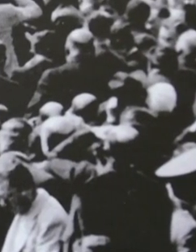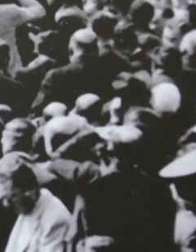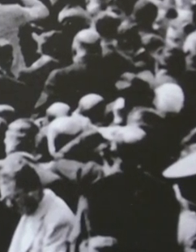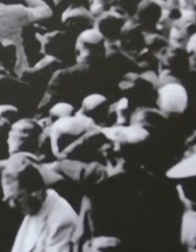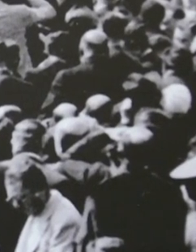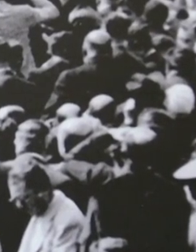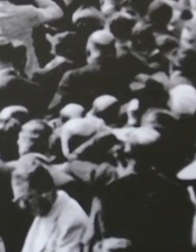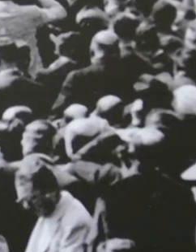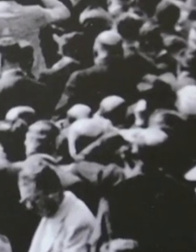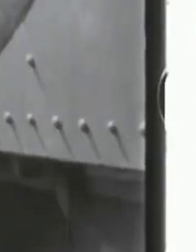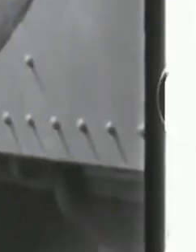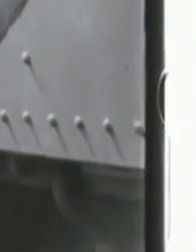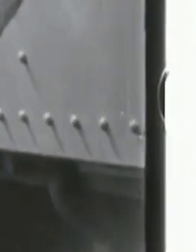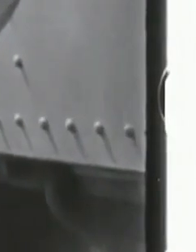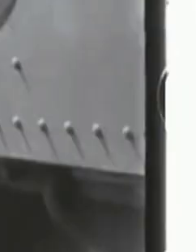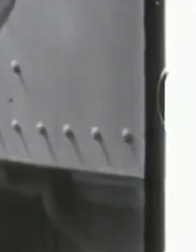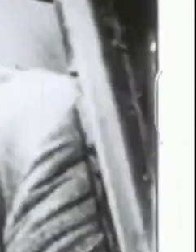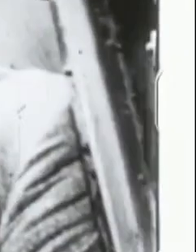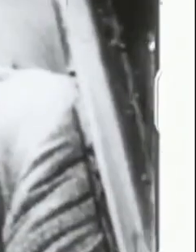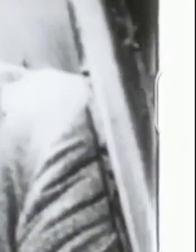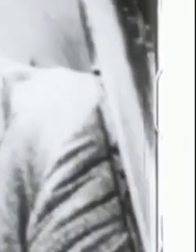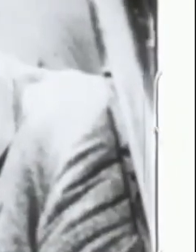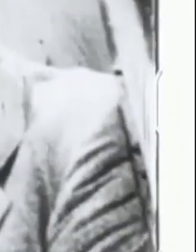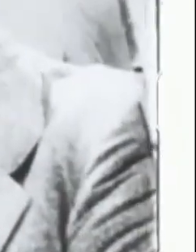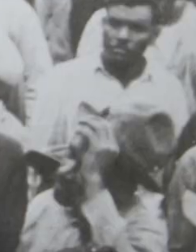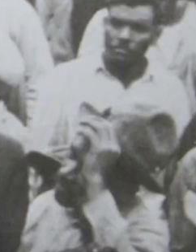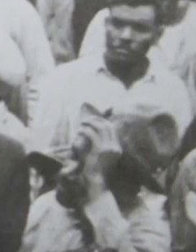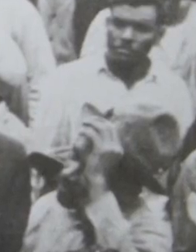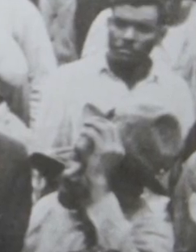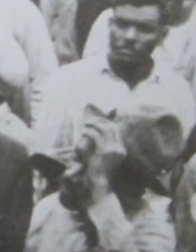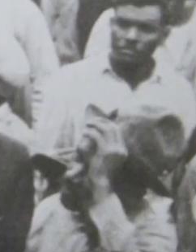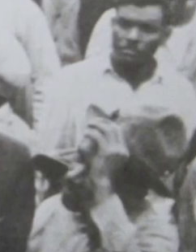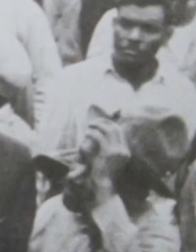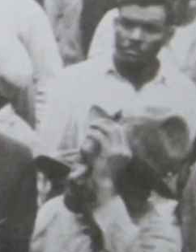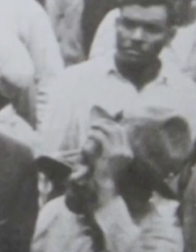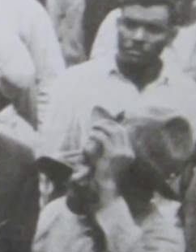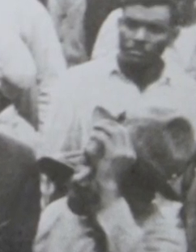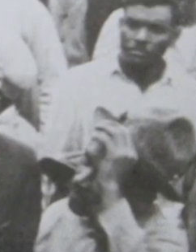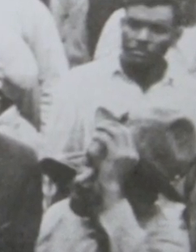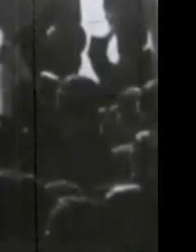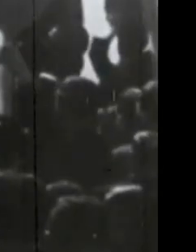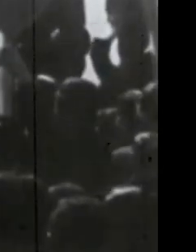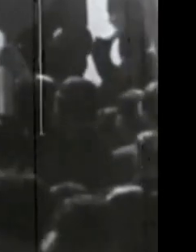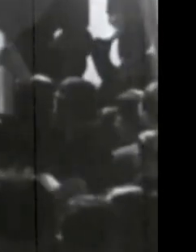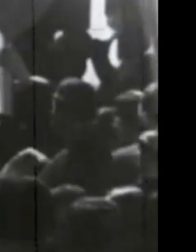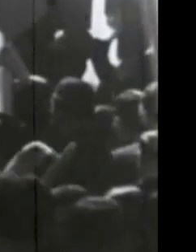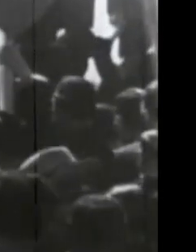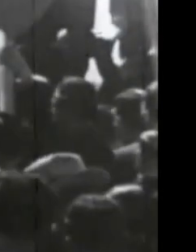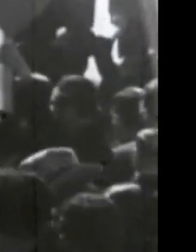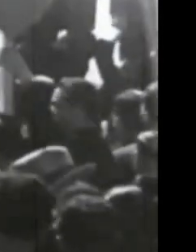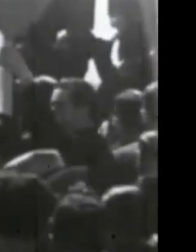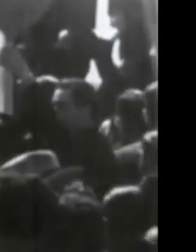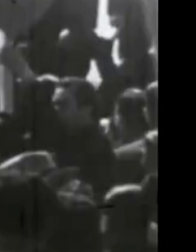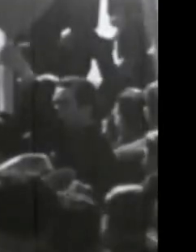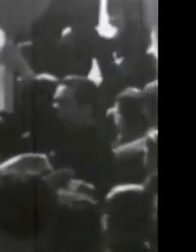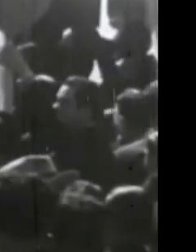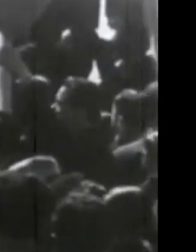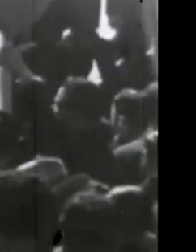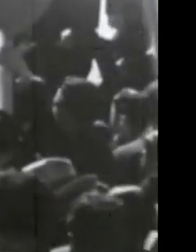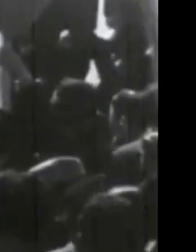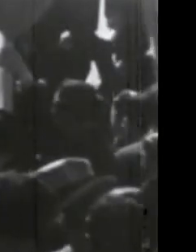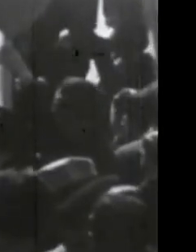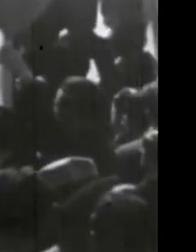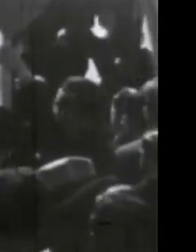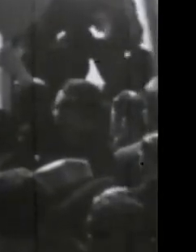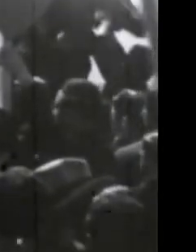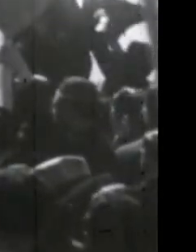electo presidente de México tras una campaña en la que recorrió prácticamente todo el país. Protesto, guardar y